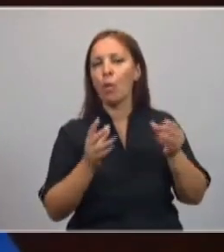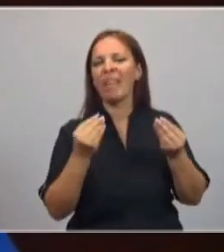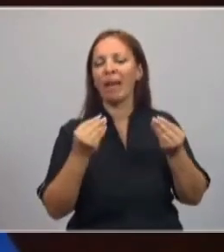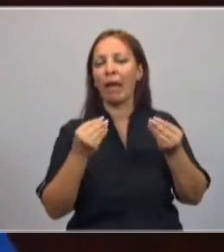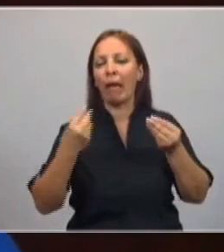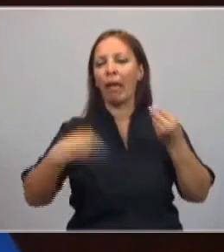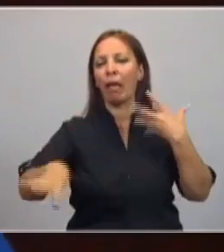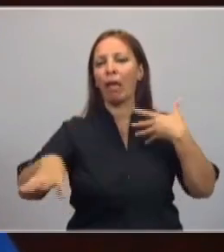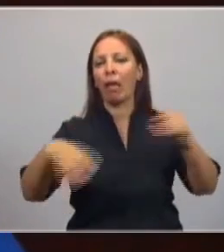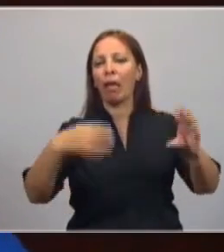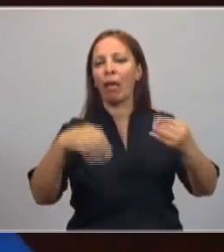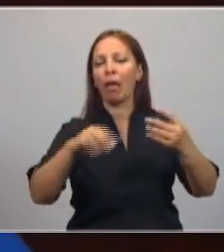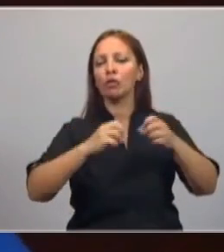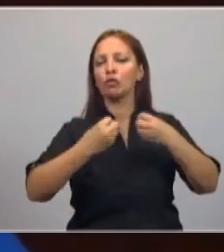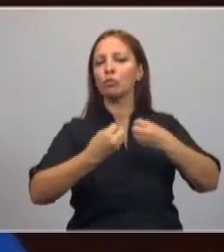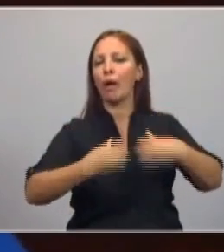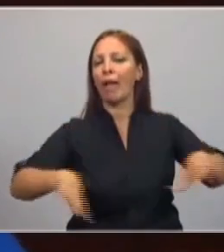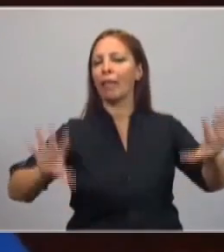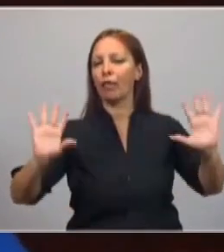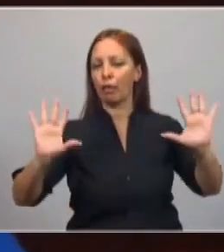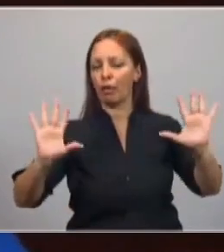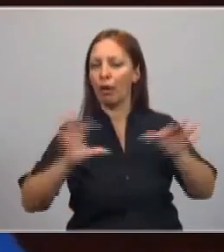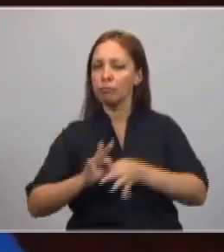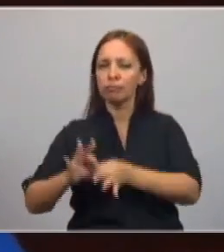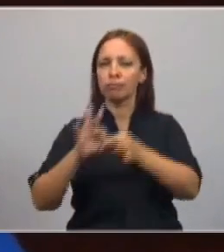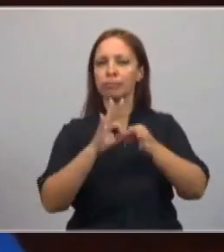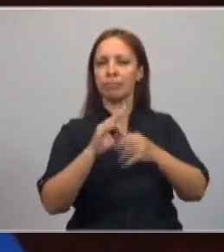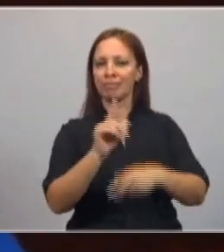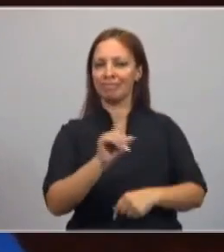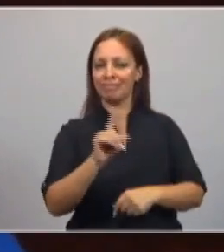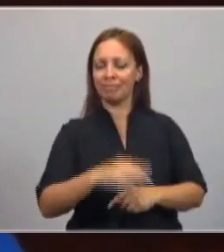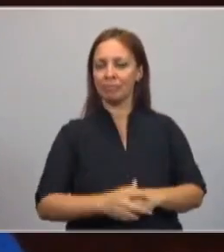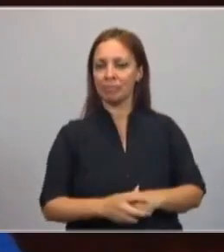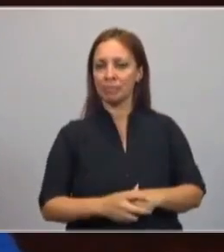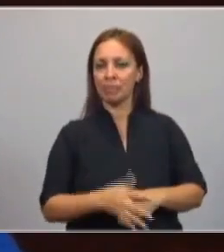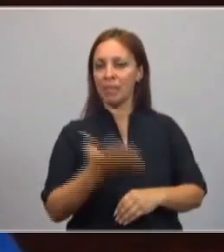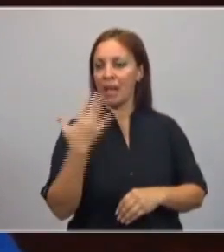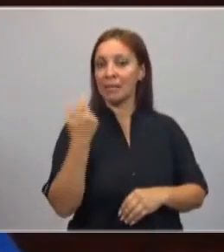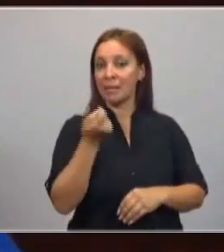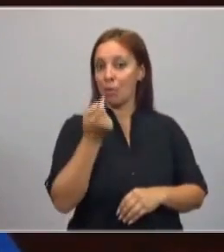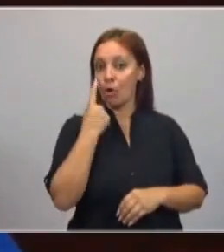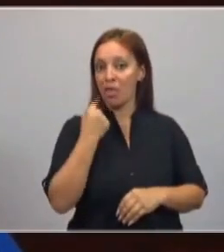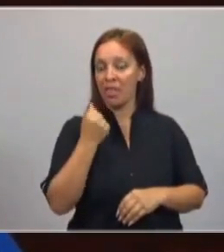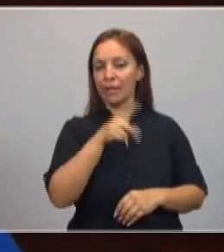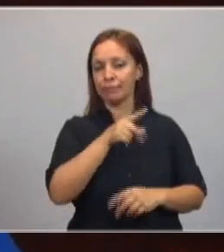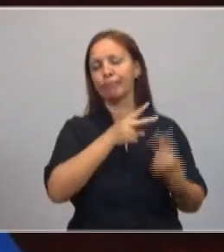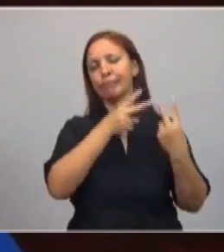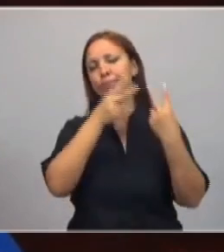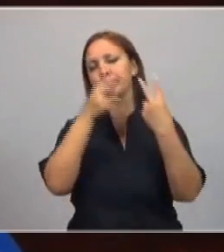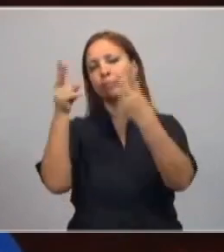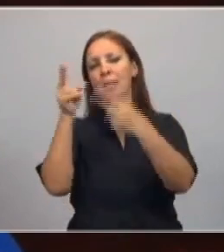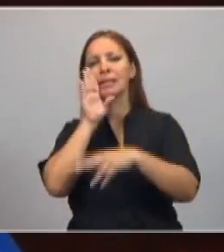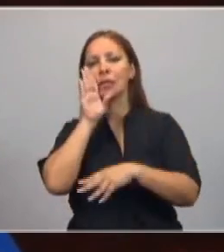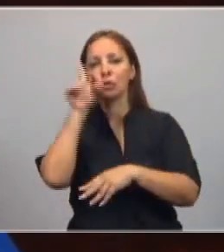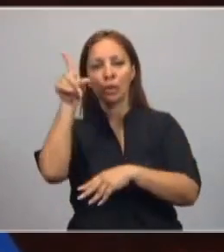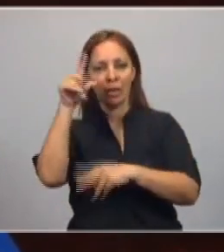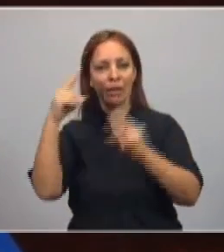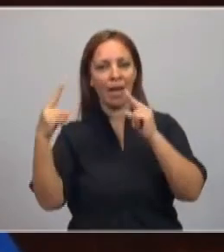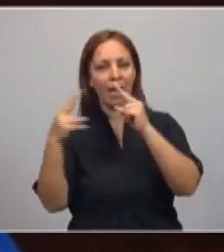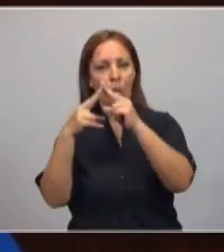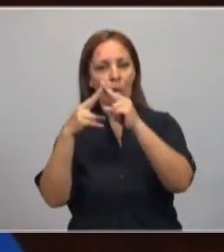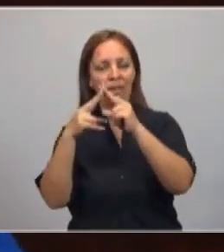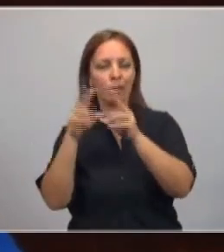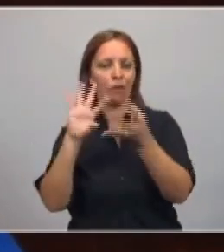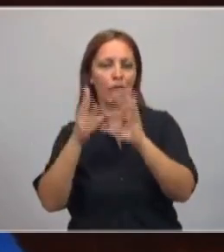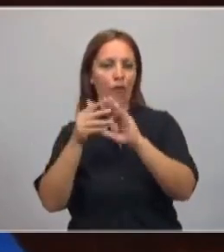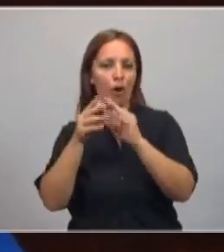y descomposición. Pocas semanas atrás, el presidente voló a Estados Unidos para participar en un encuentro